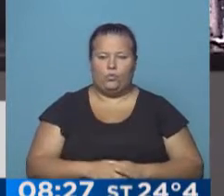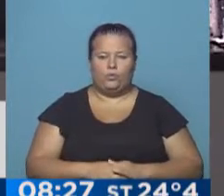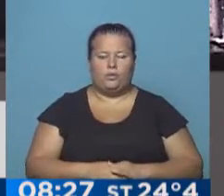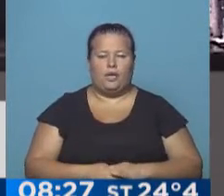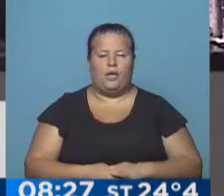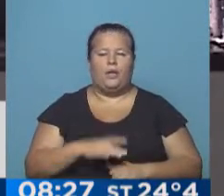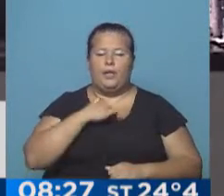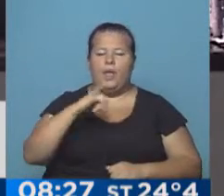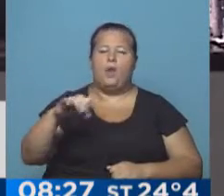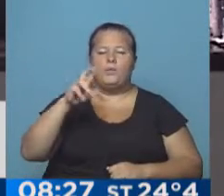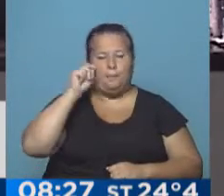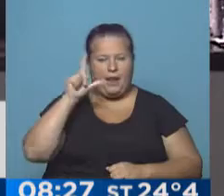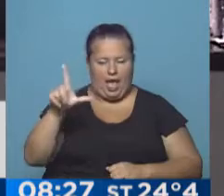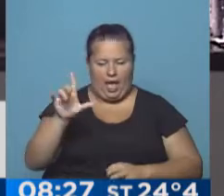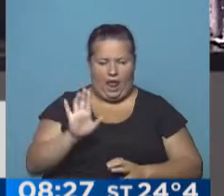la denuncia penal,